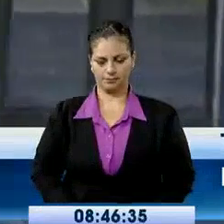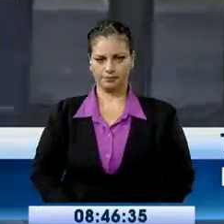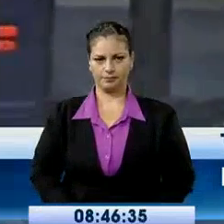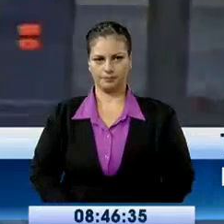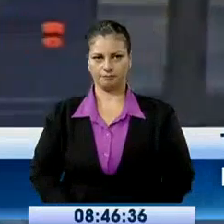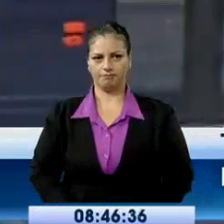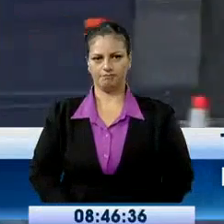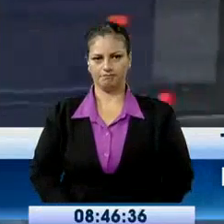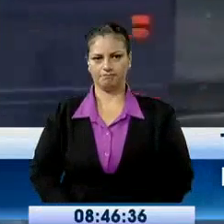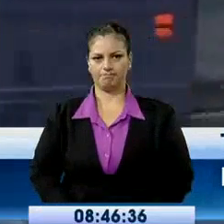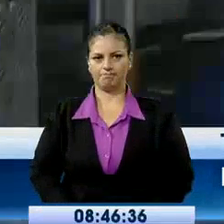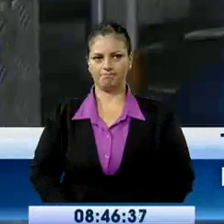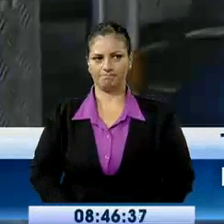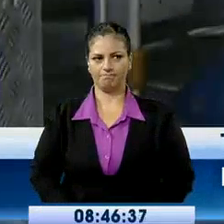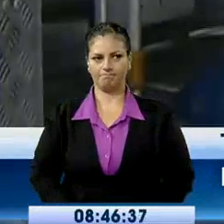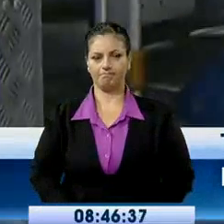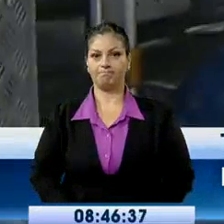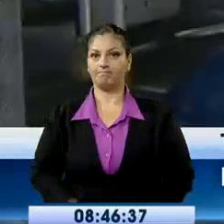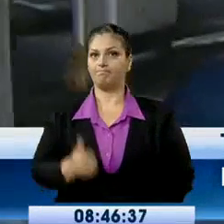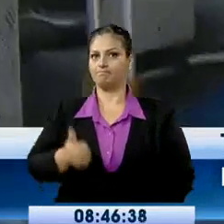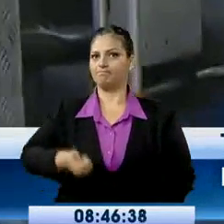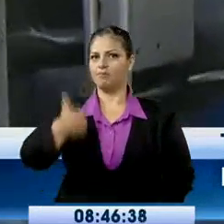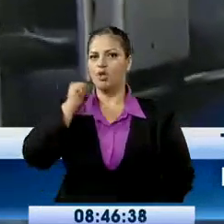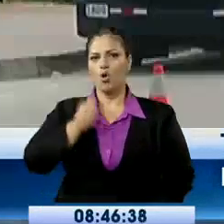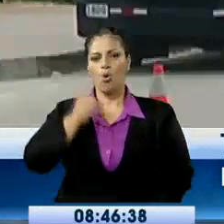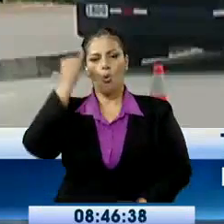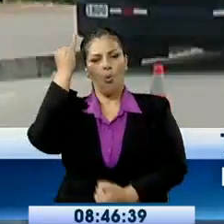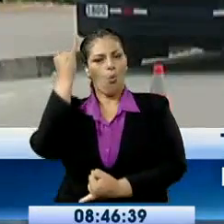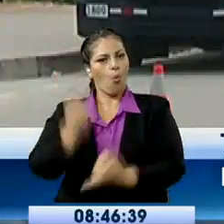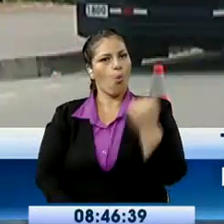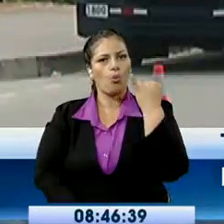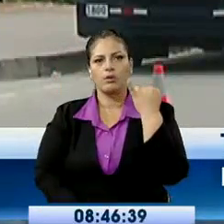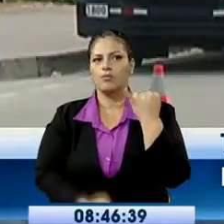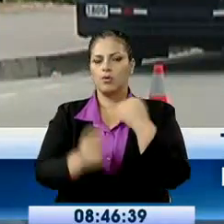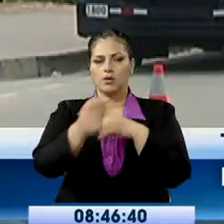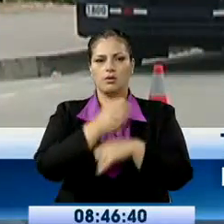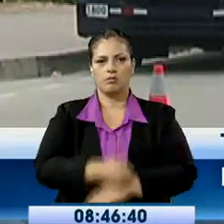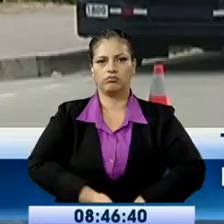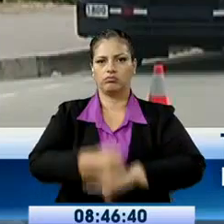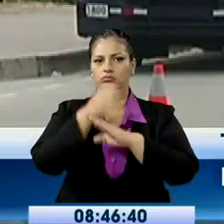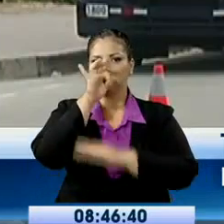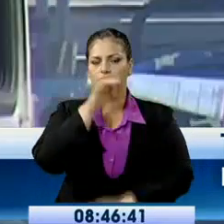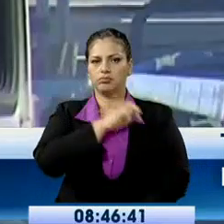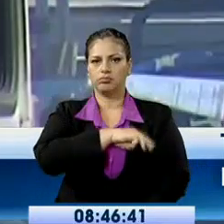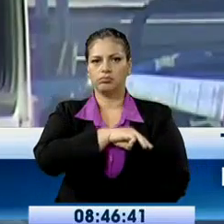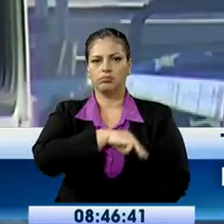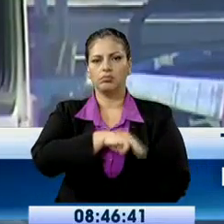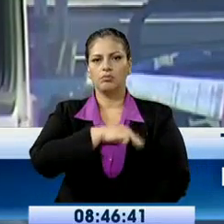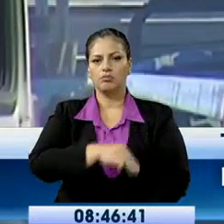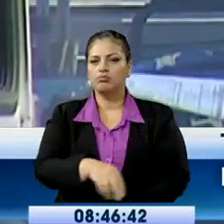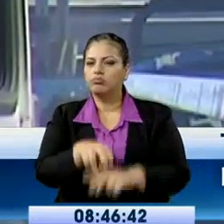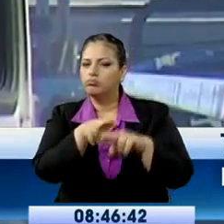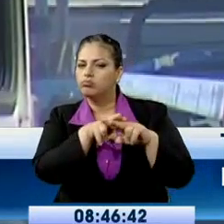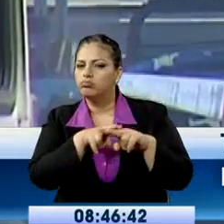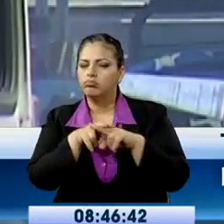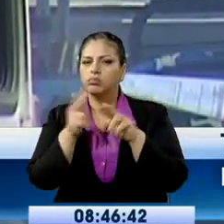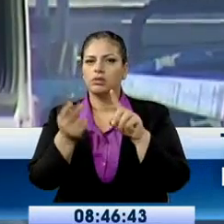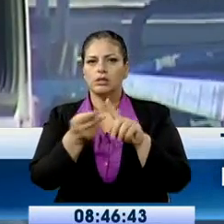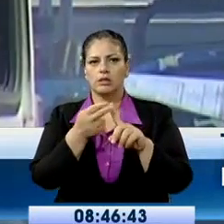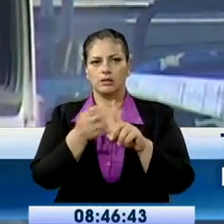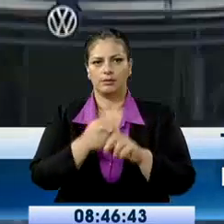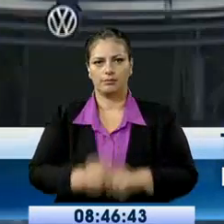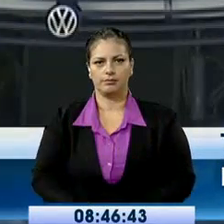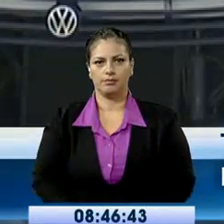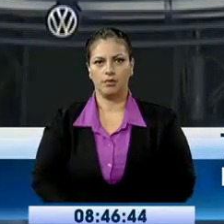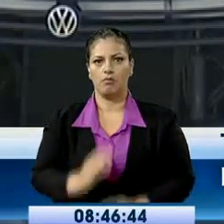Último día de censo y se intensificó la llegada de vehículos de transportación pública en los exteriores del Parque Samán. Llegaban para